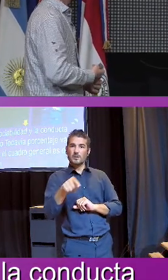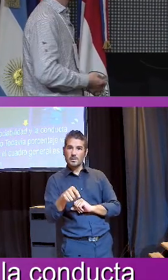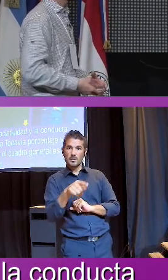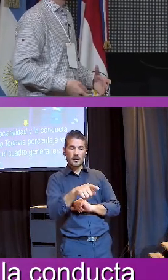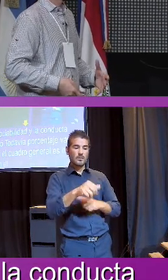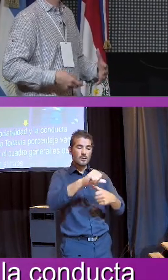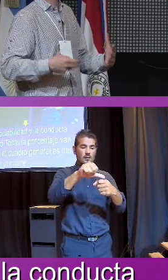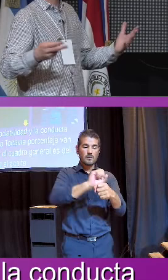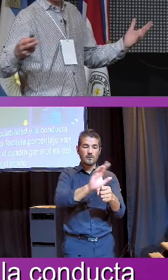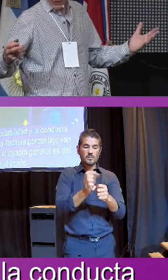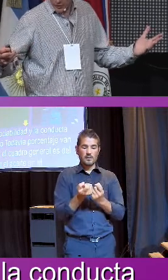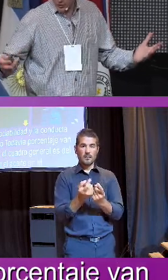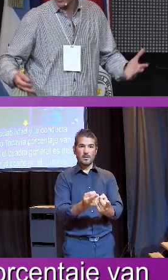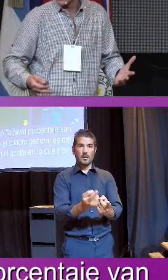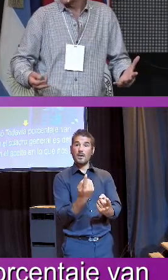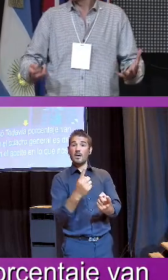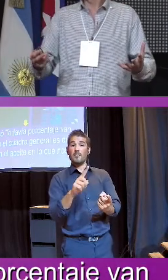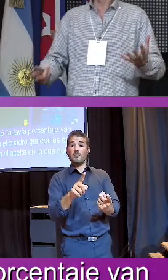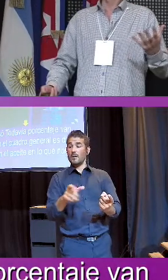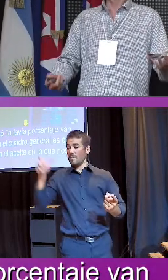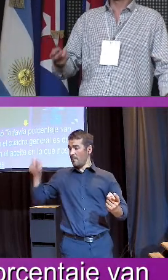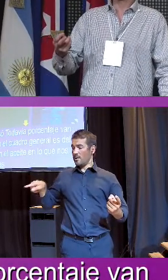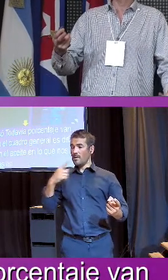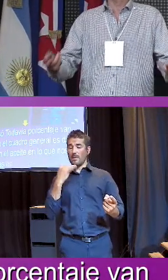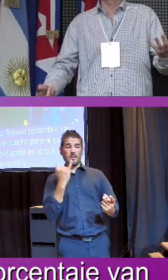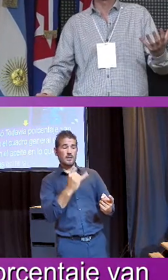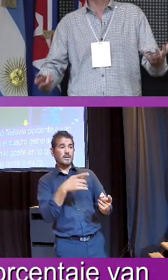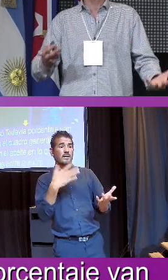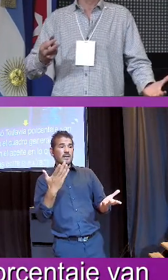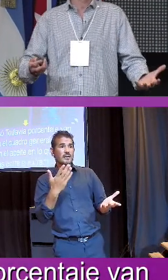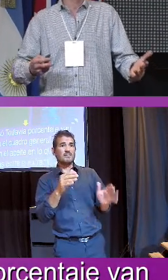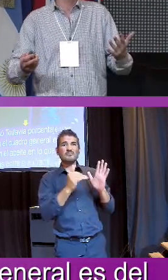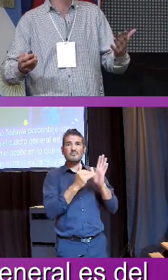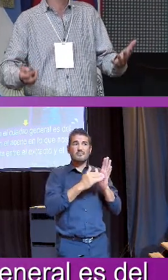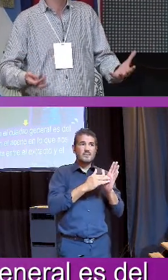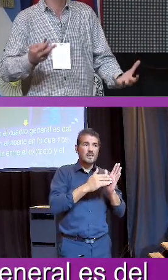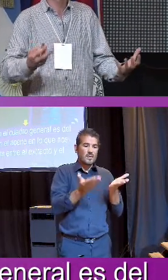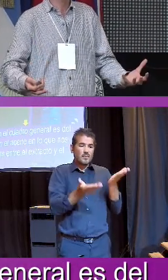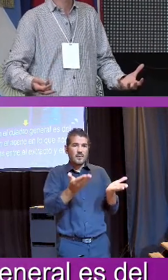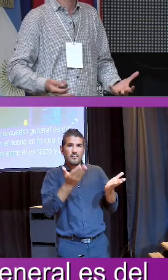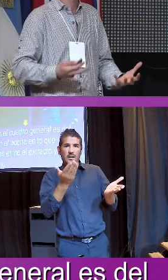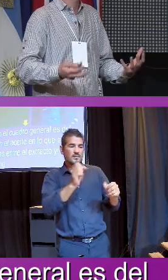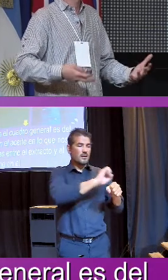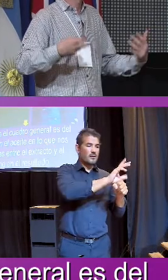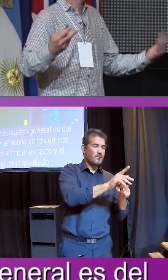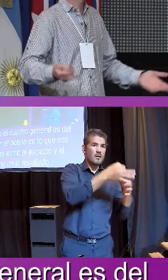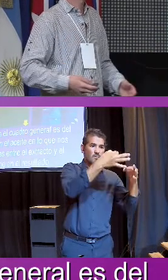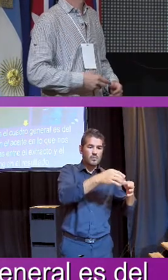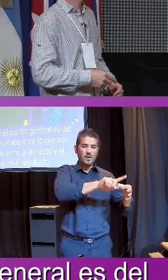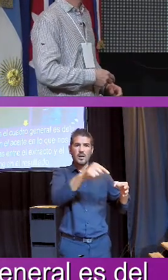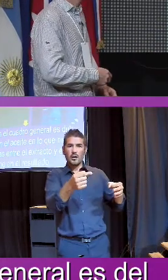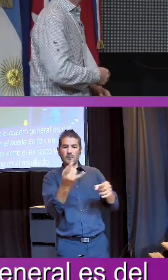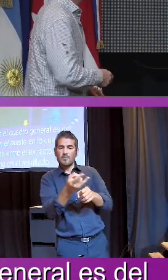el aceite. Él lo que nos dijo es que no notó grandes diferencias entre el extracto y el sintético, que hay diferencias, pero no en el resultado,